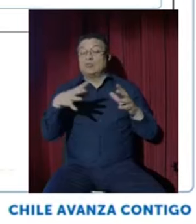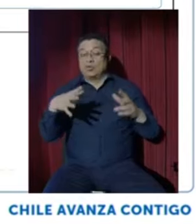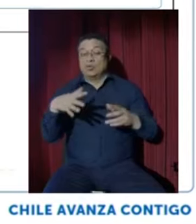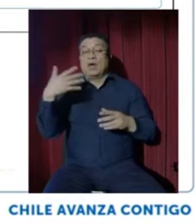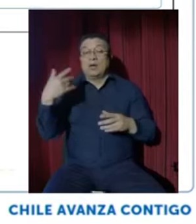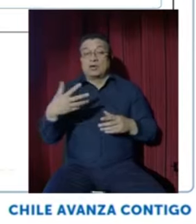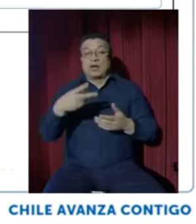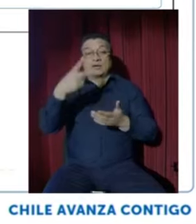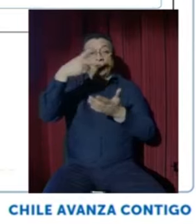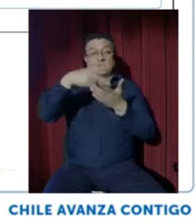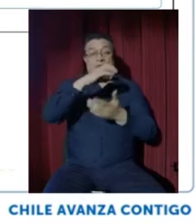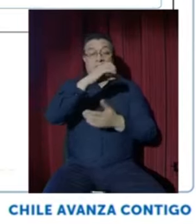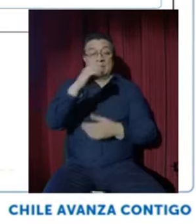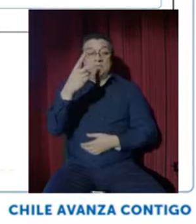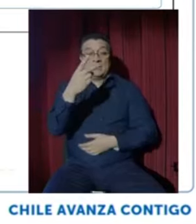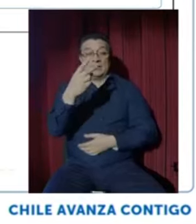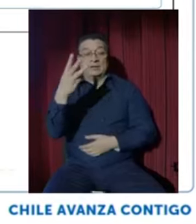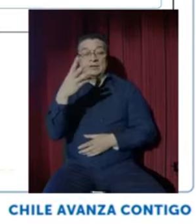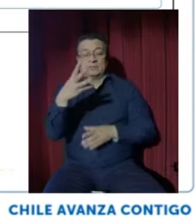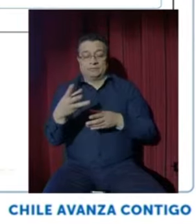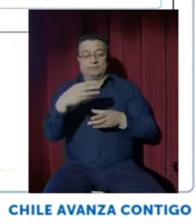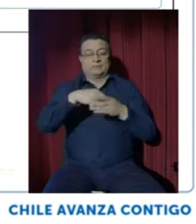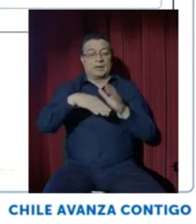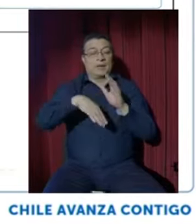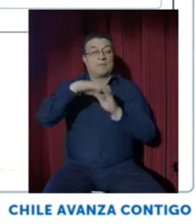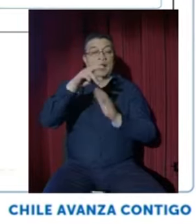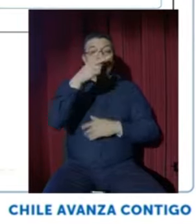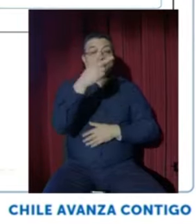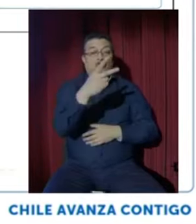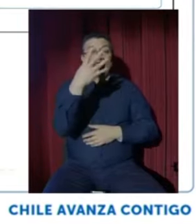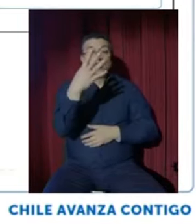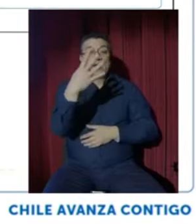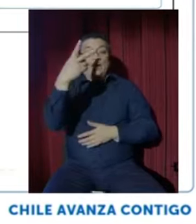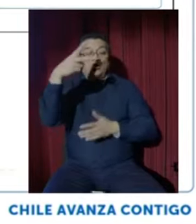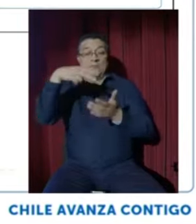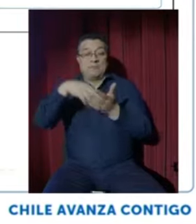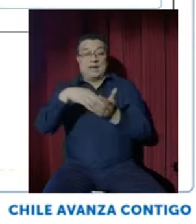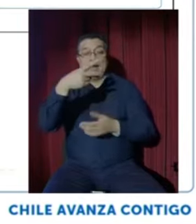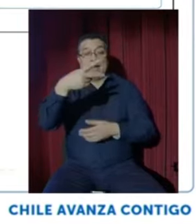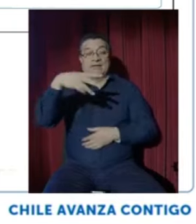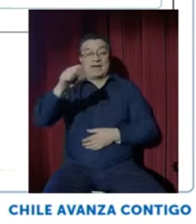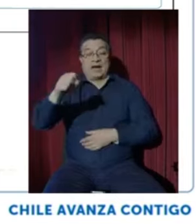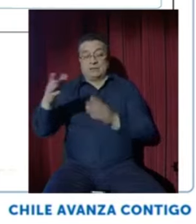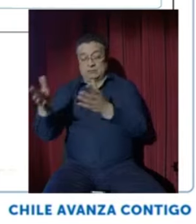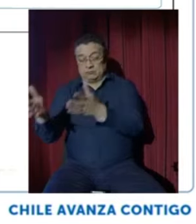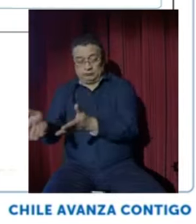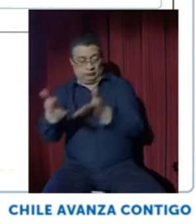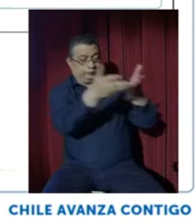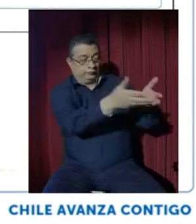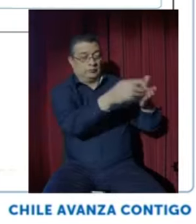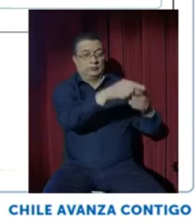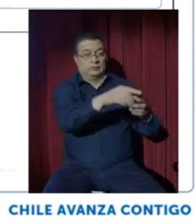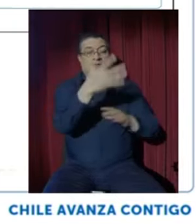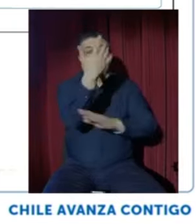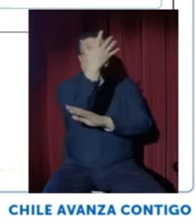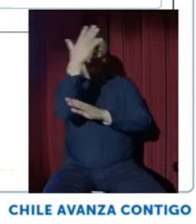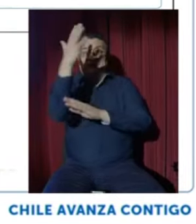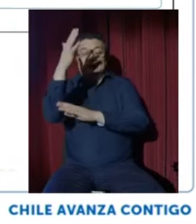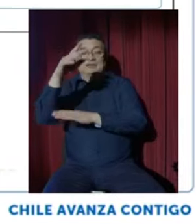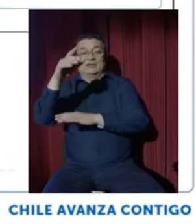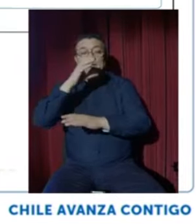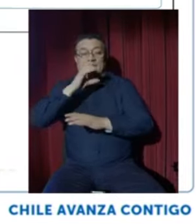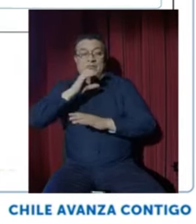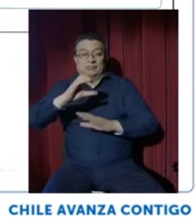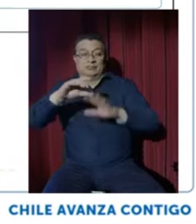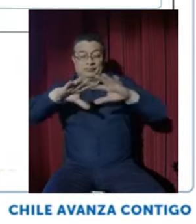el 2023 incluimos más de 242,000 hectáreas a la administración del sistema de área silvestres protegidas con la